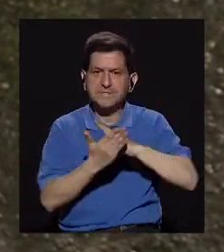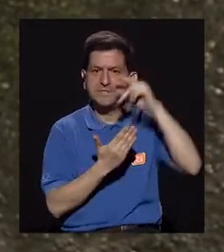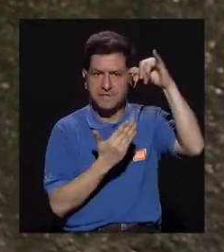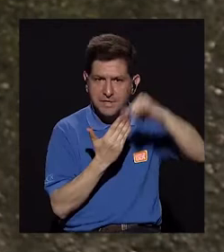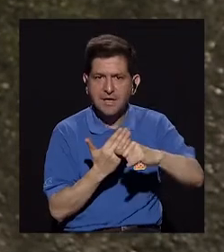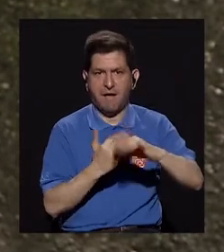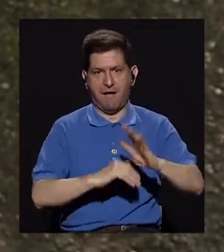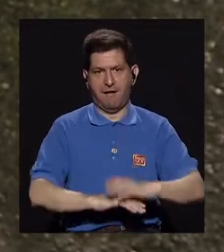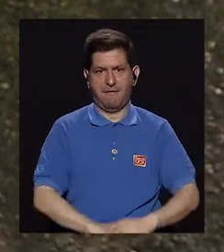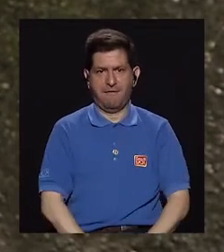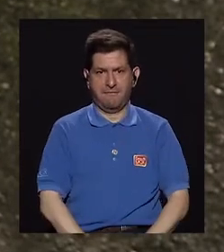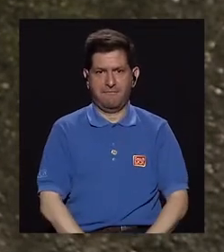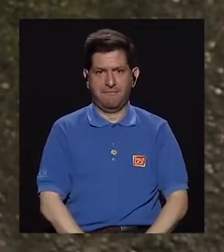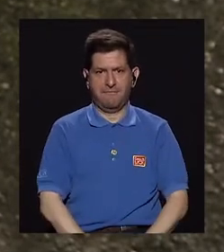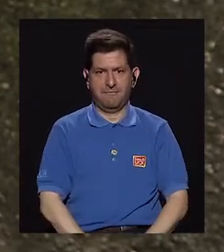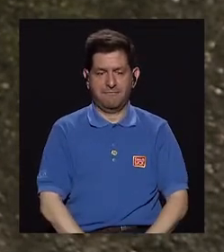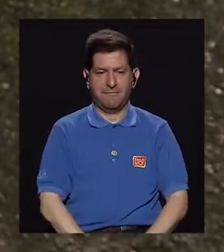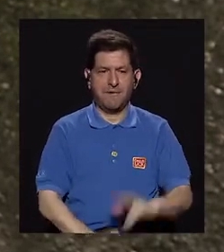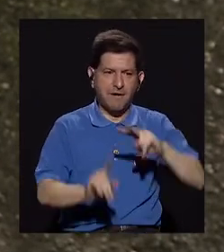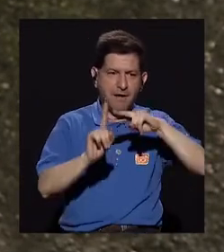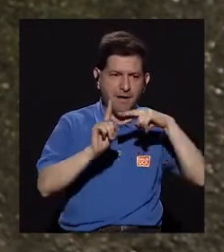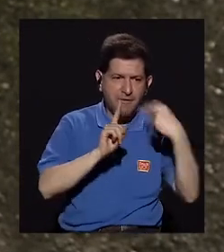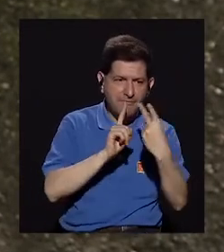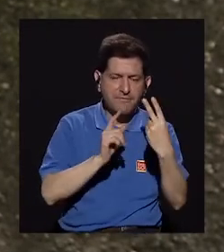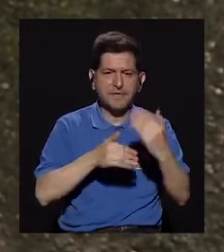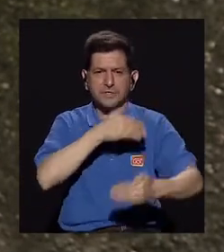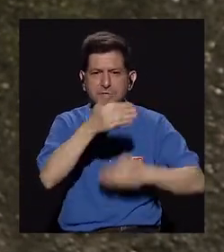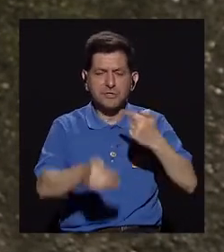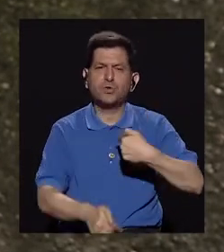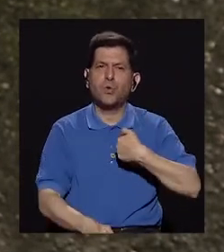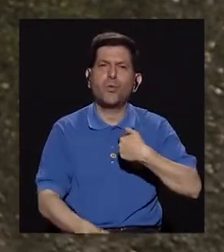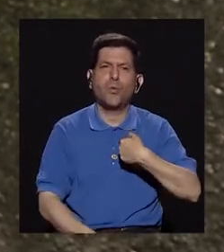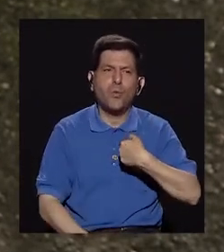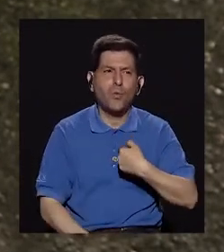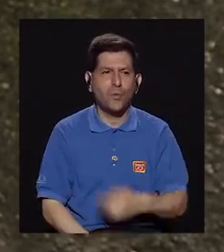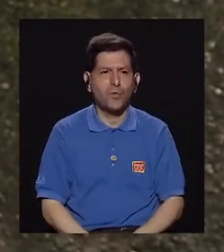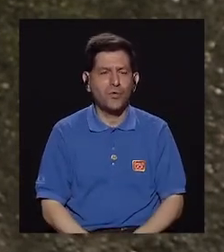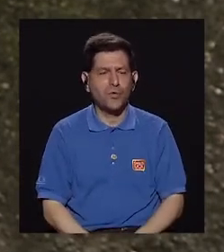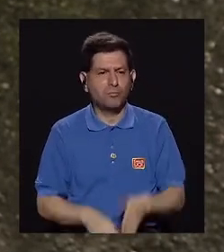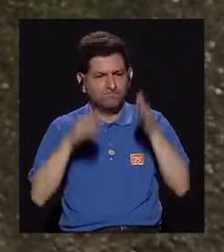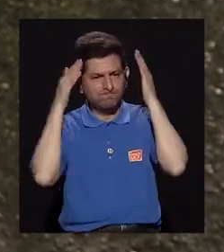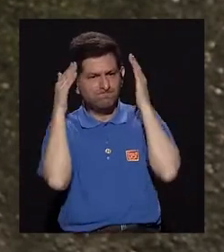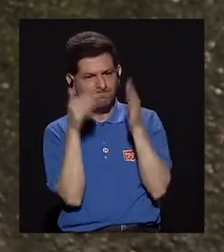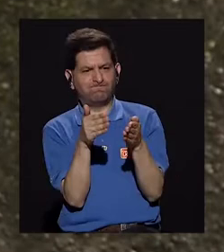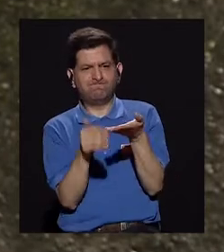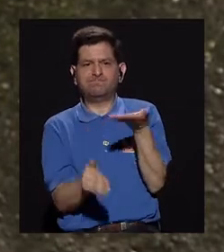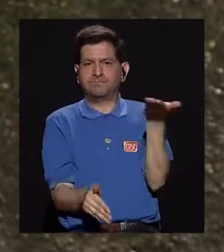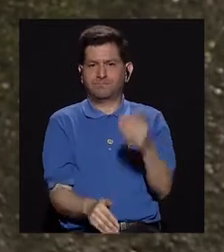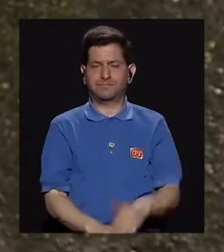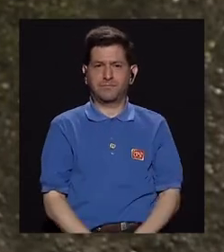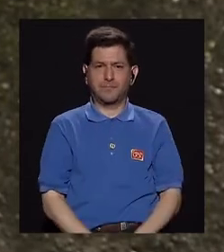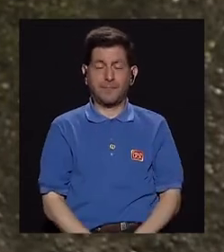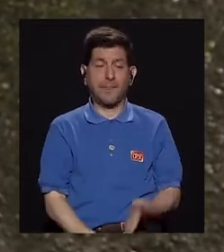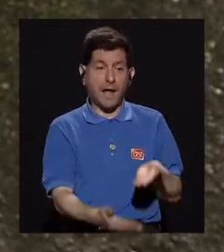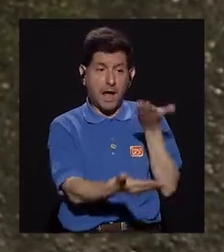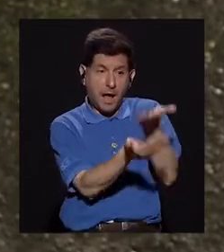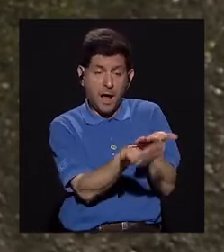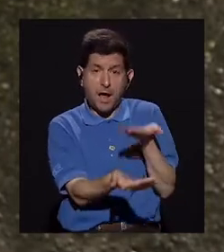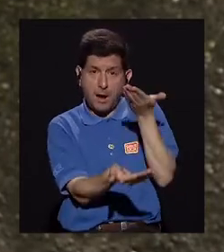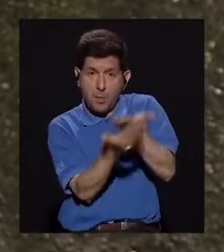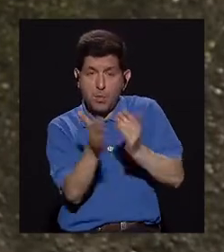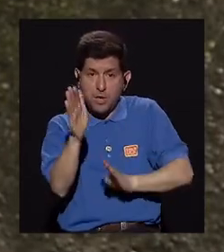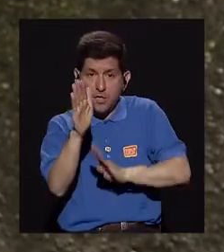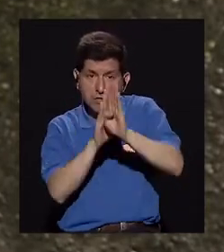proyecto, ¿verdad? Entonces, desde una visión de proceso, más bien uno lo que apunta es a que, por ejemplo, las propuestas